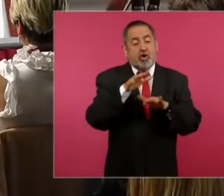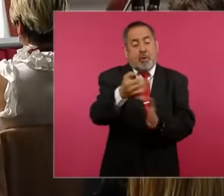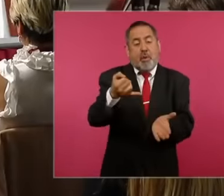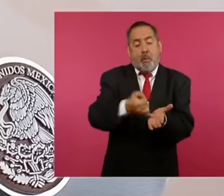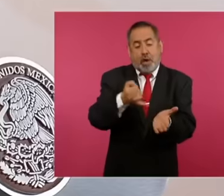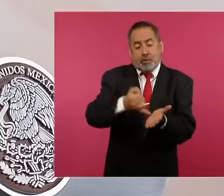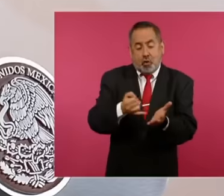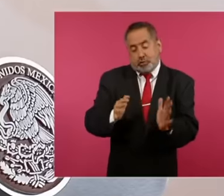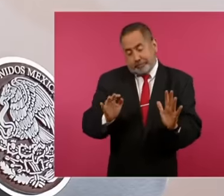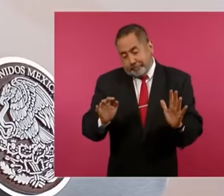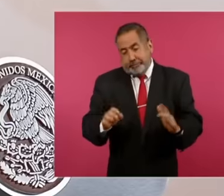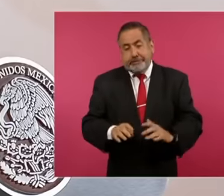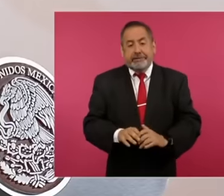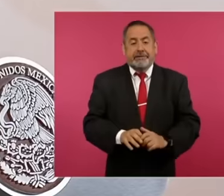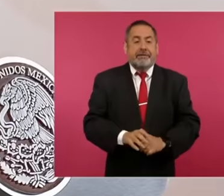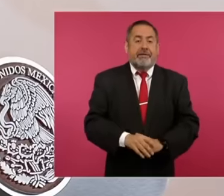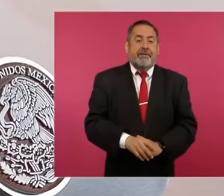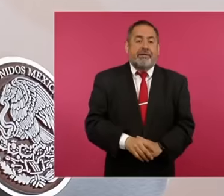impuestos